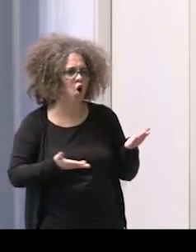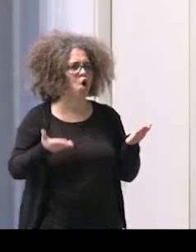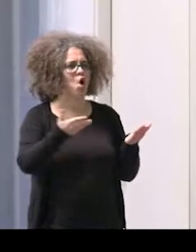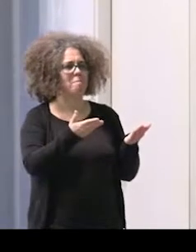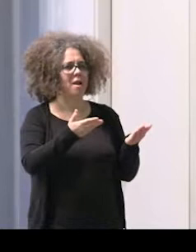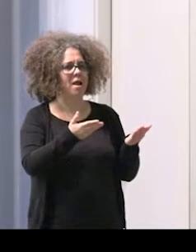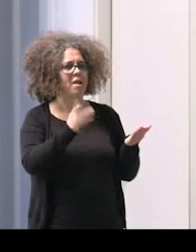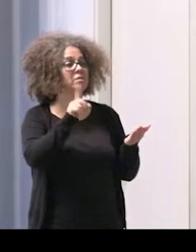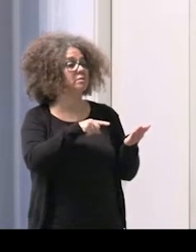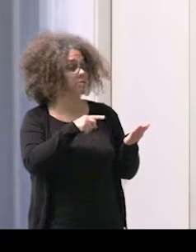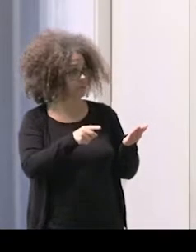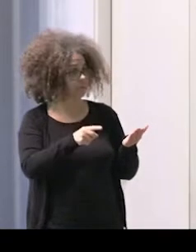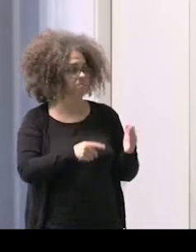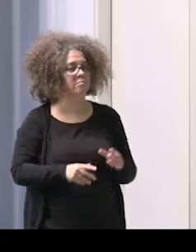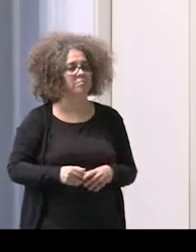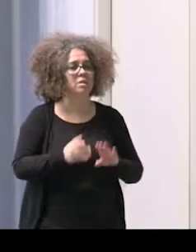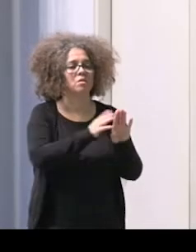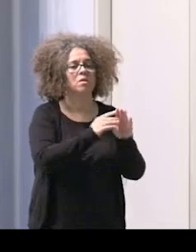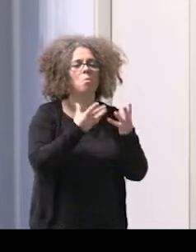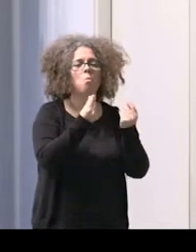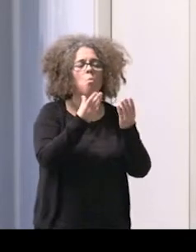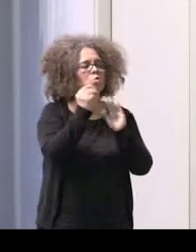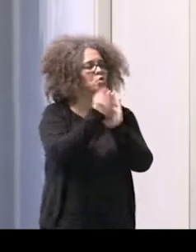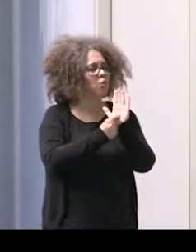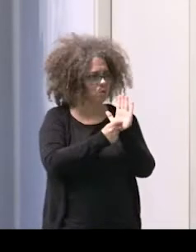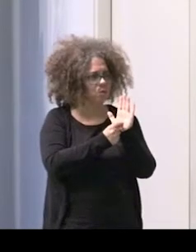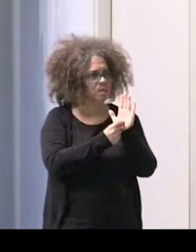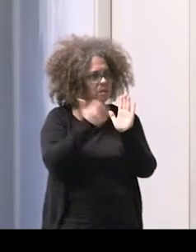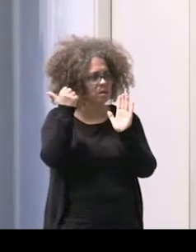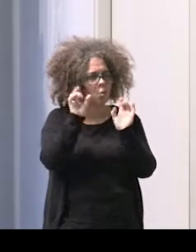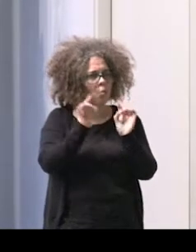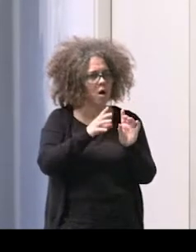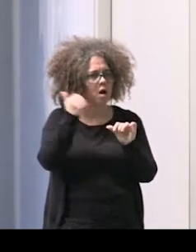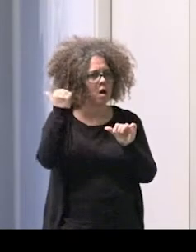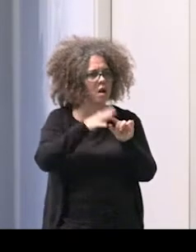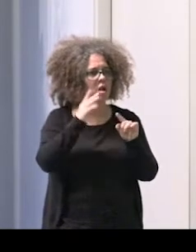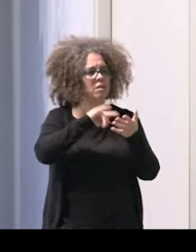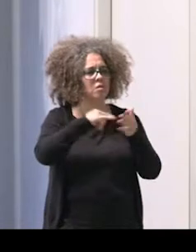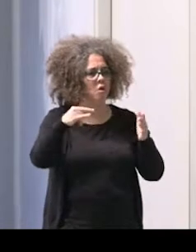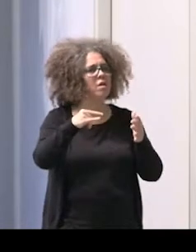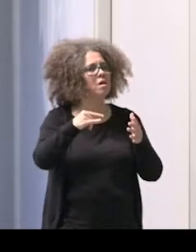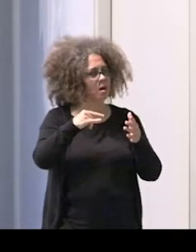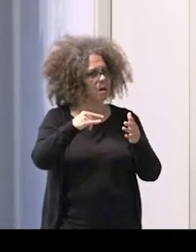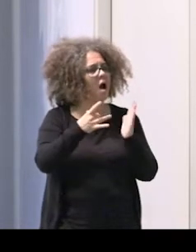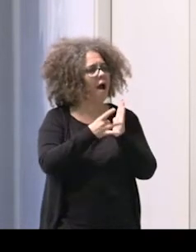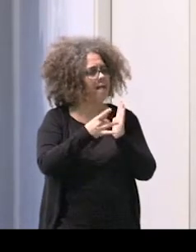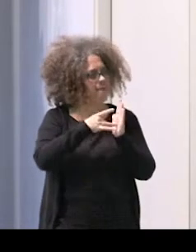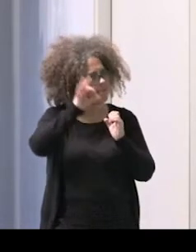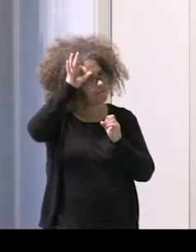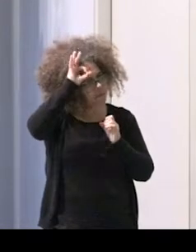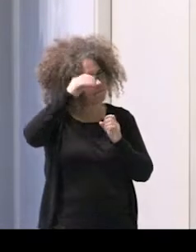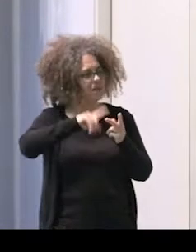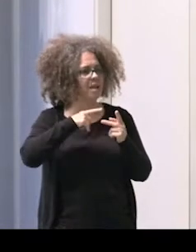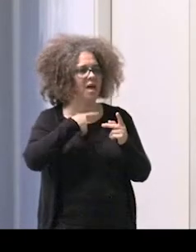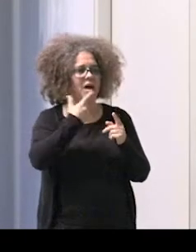mirando la literatura, hay muchísimos factores, como ven en esa diapositiva. La tecnología del implante importa, la supervivencia neuronal, como